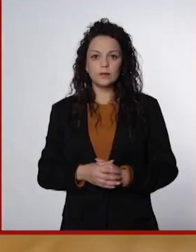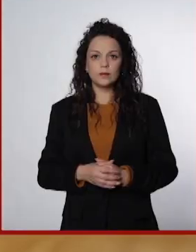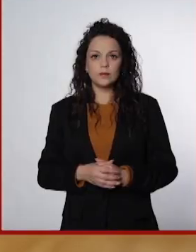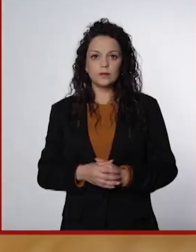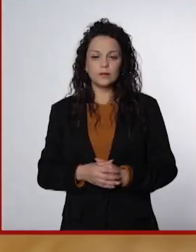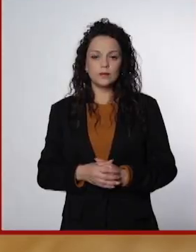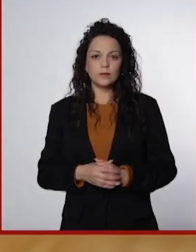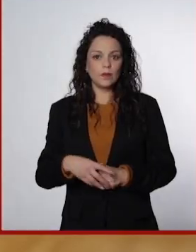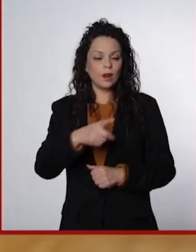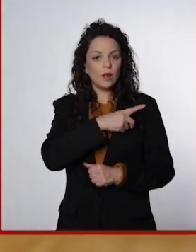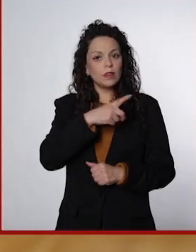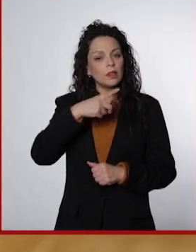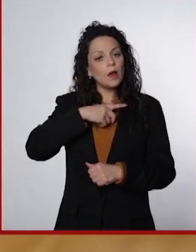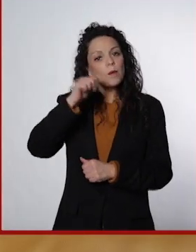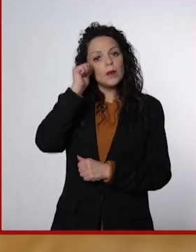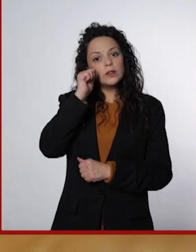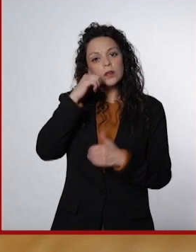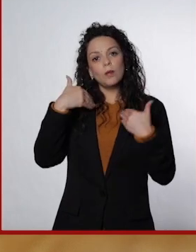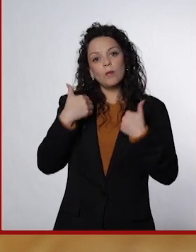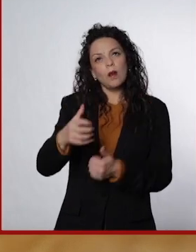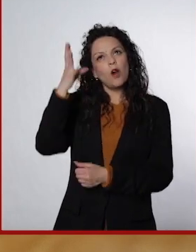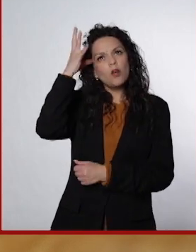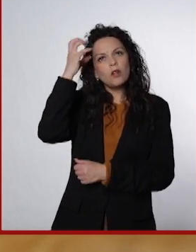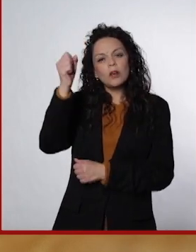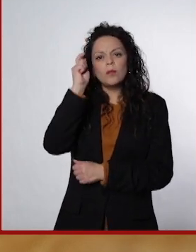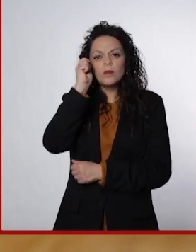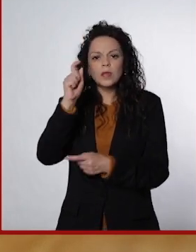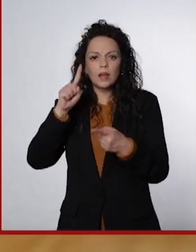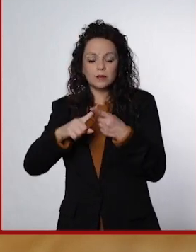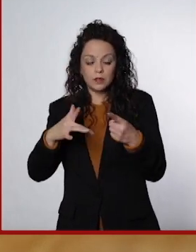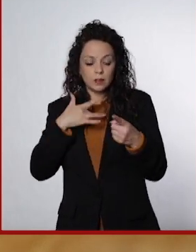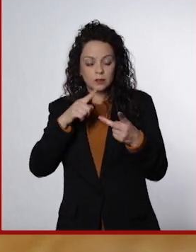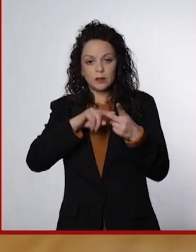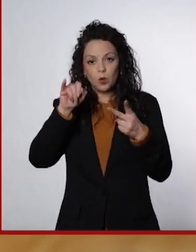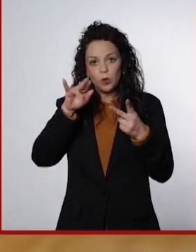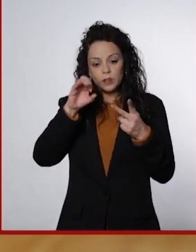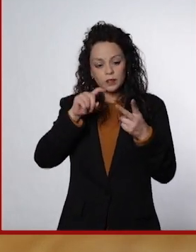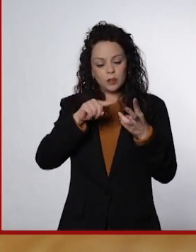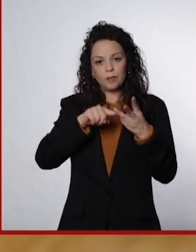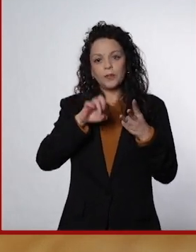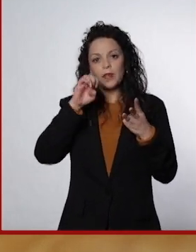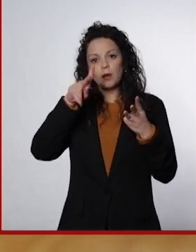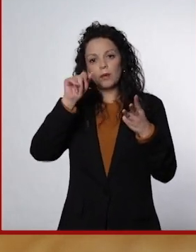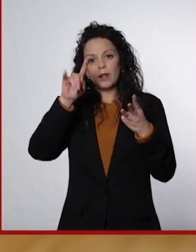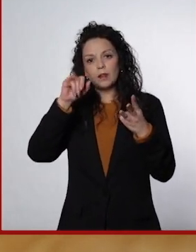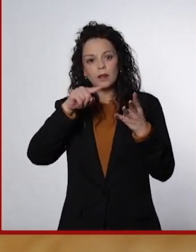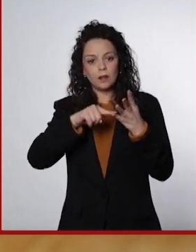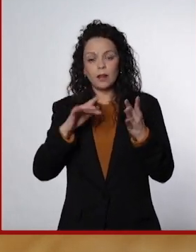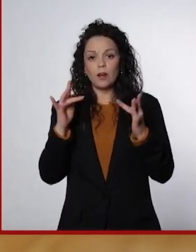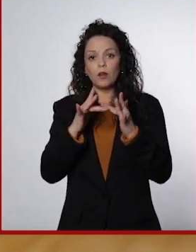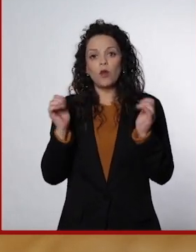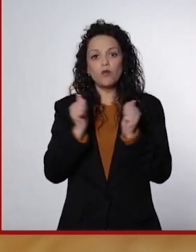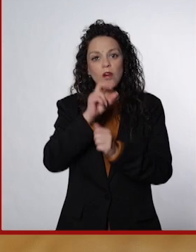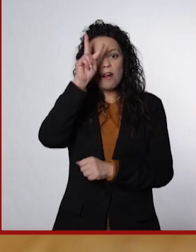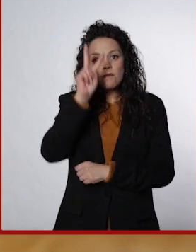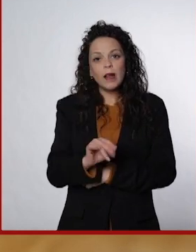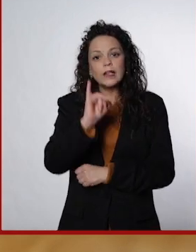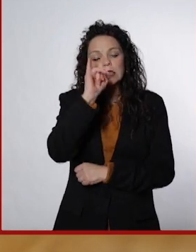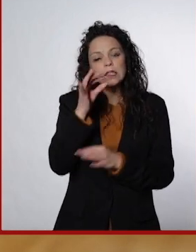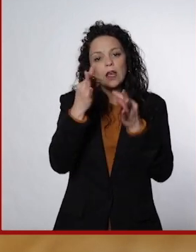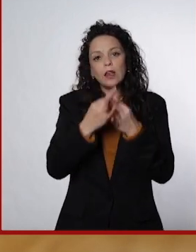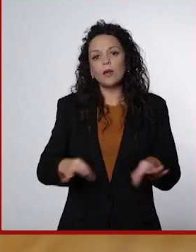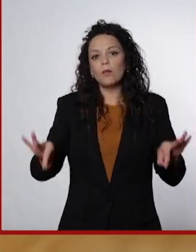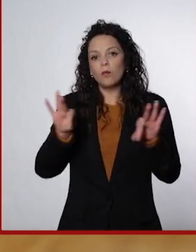Tener siempre presentes conceptos como juicios, sentimientos, empatía y conectarnos con lo que de verdad importa, con las cosas